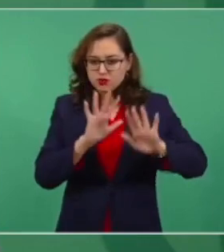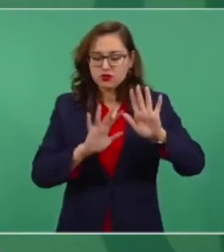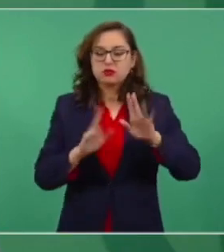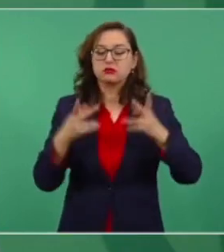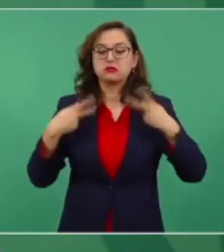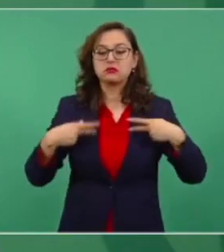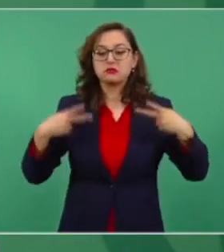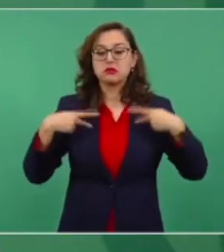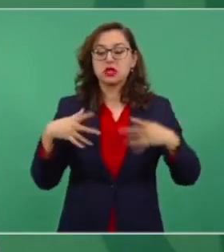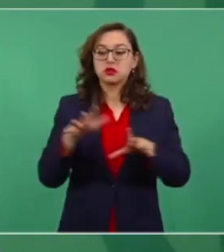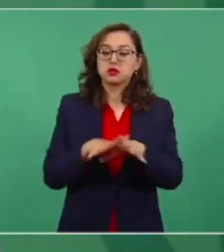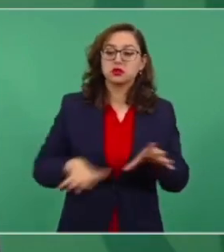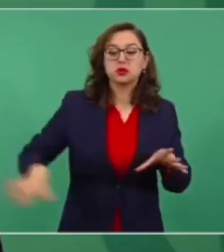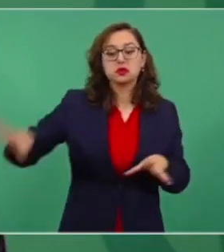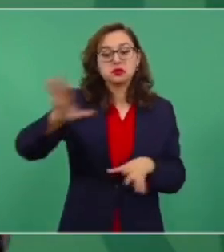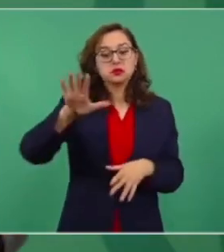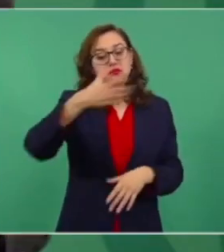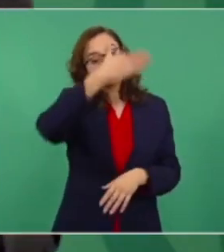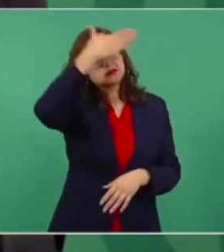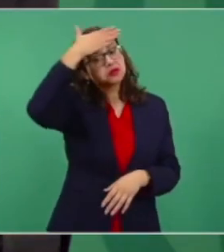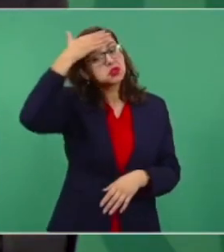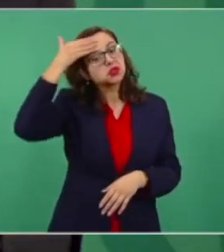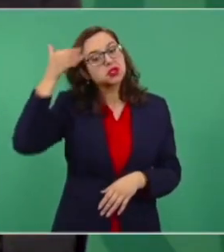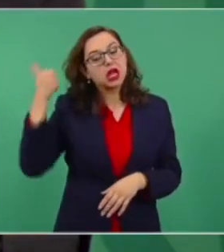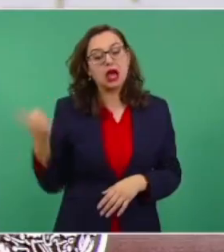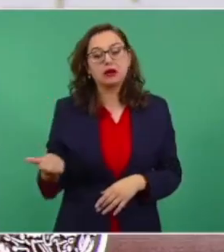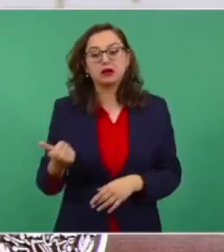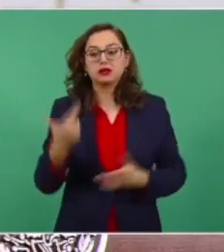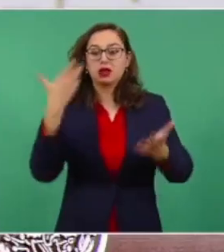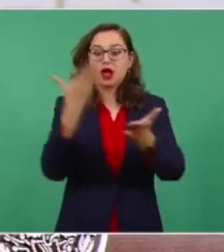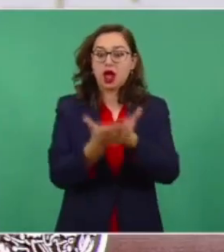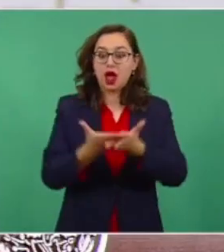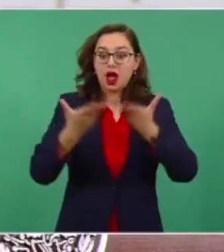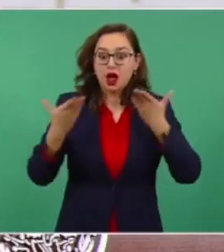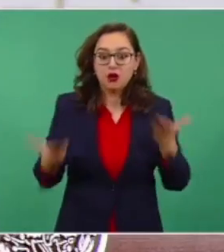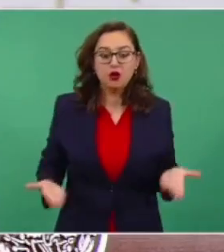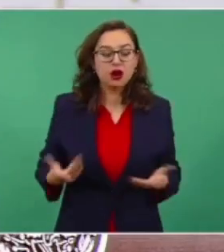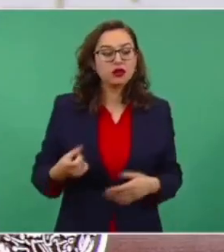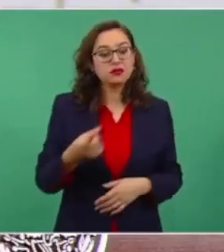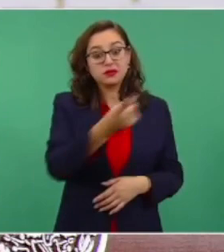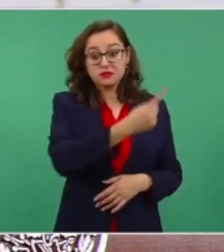desinformada a la gente, ahora los tenemos en contra.